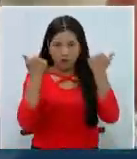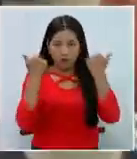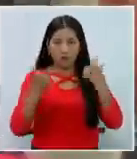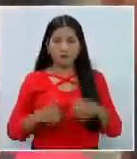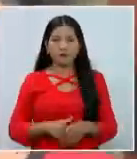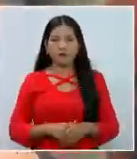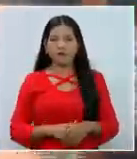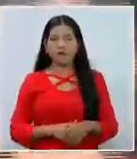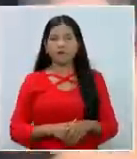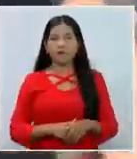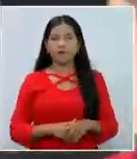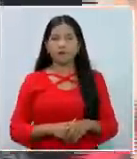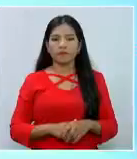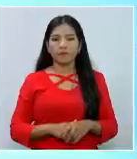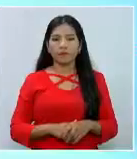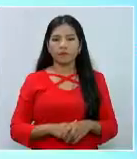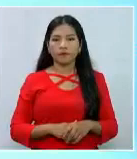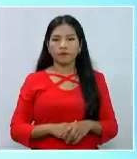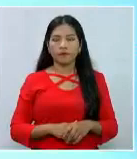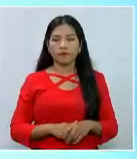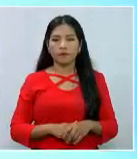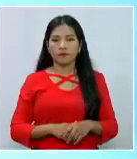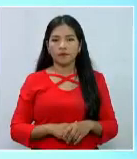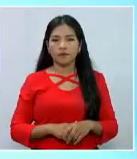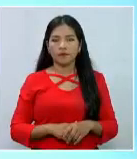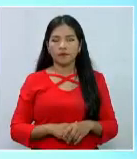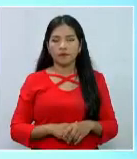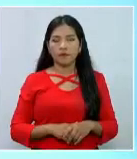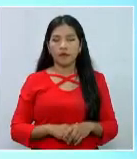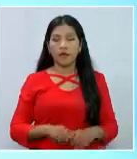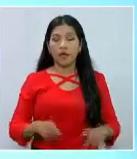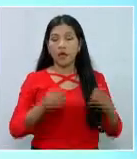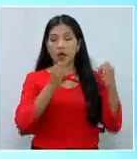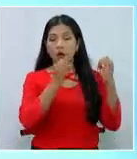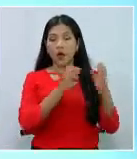La organización regional